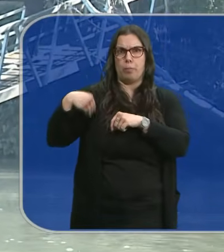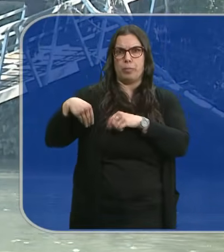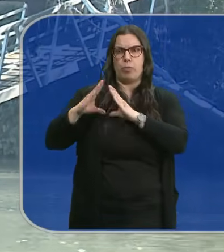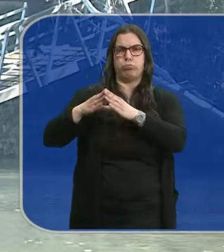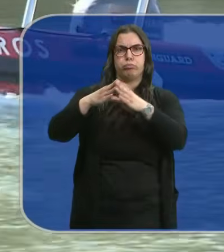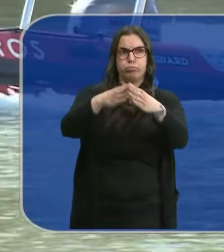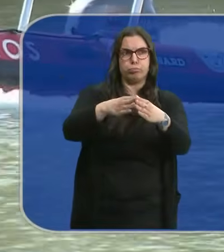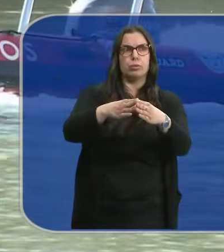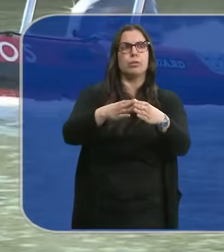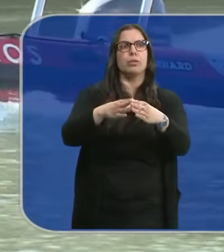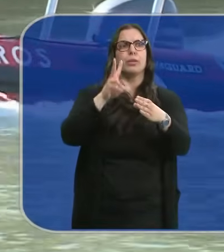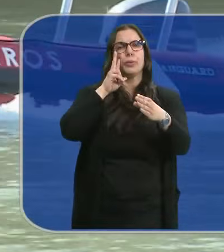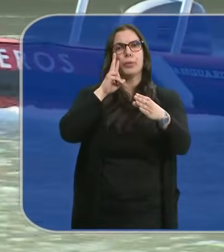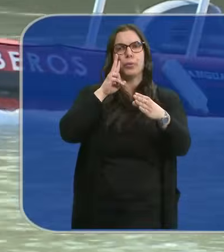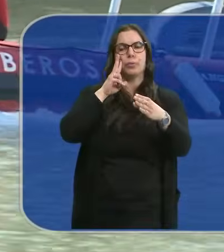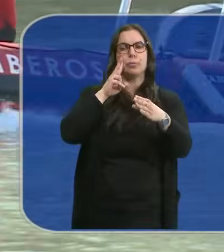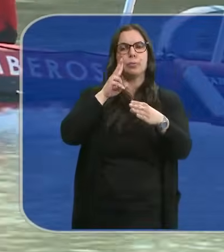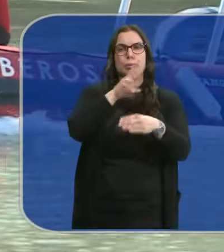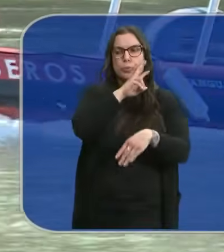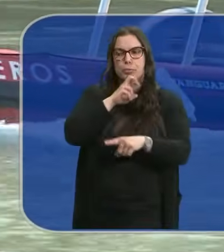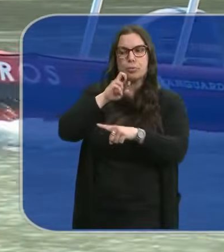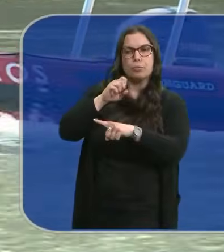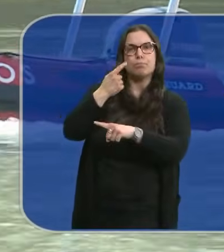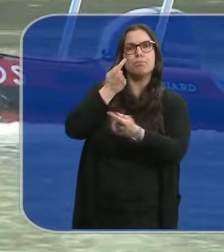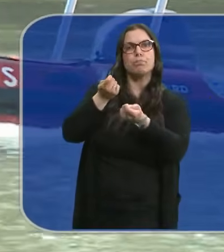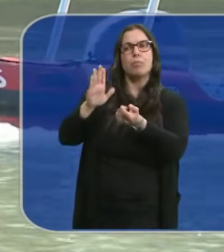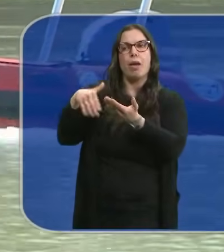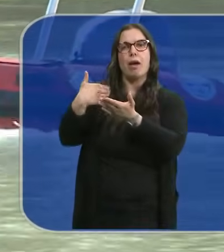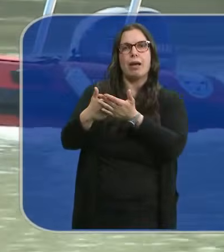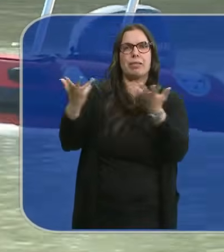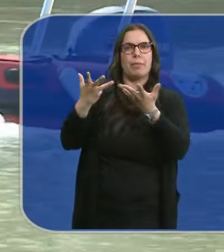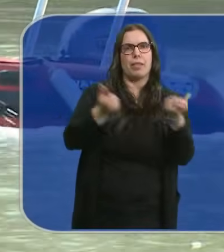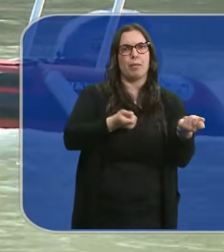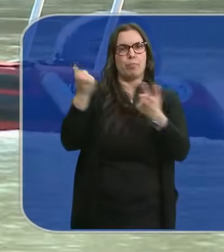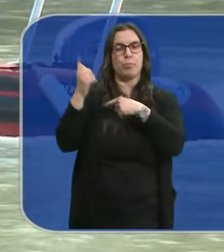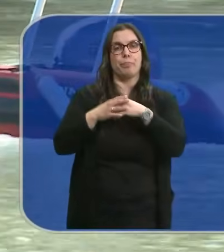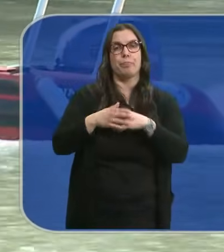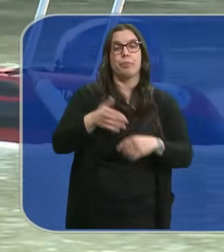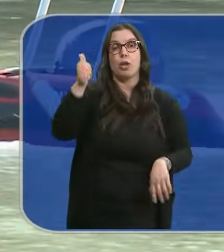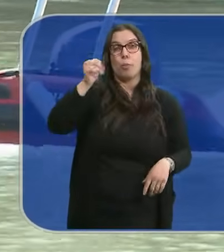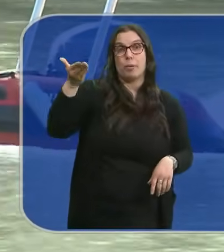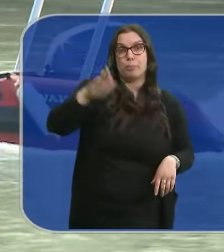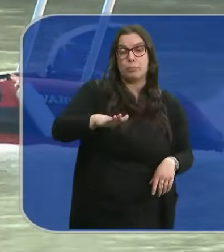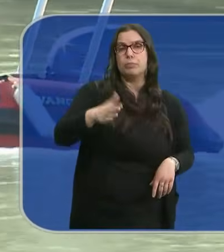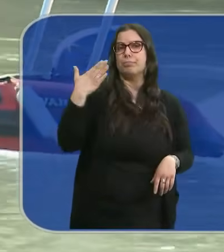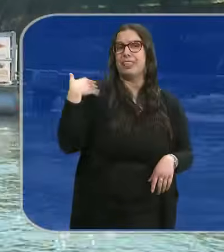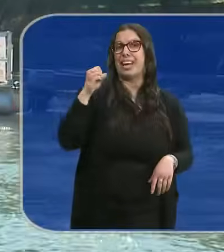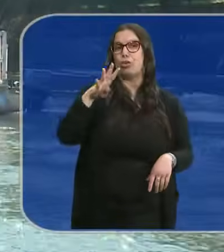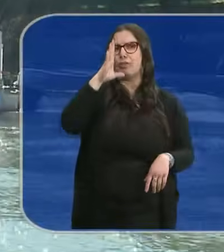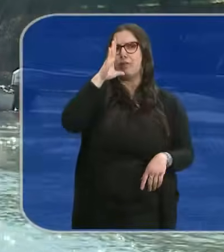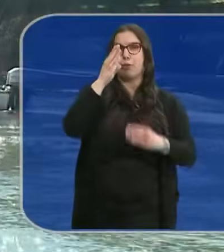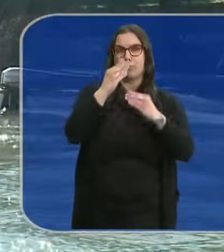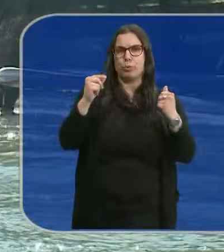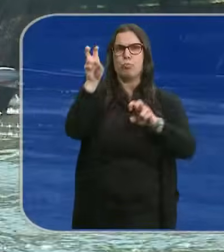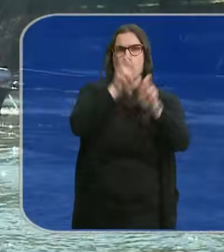con su embarcación y custodiado el cadáver hasta que ha llegado el operativo de emergencias para evacuarlo. El fallecido desapareció el pasado 14 de febrero